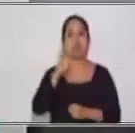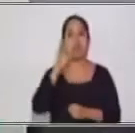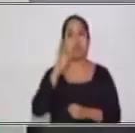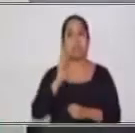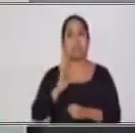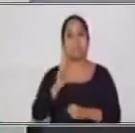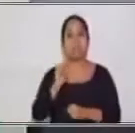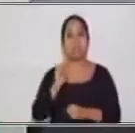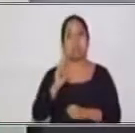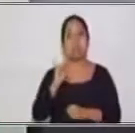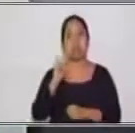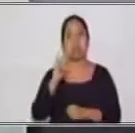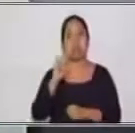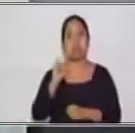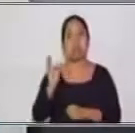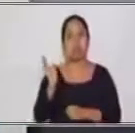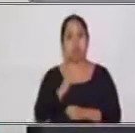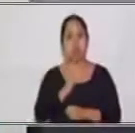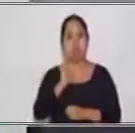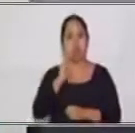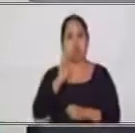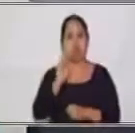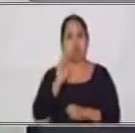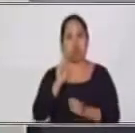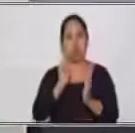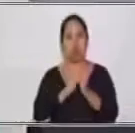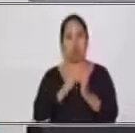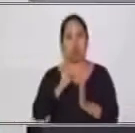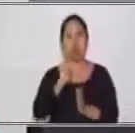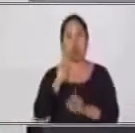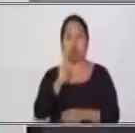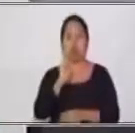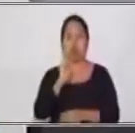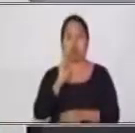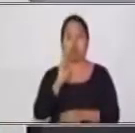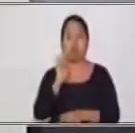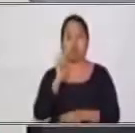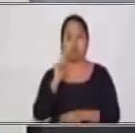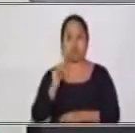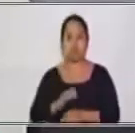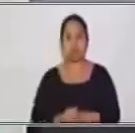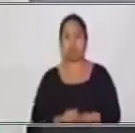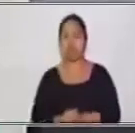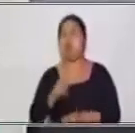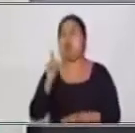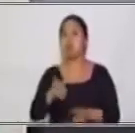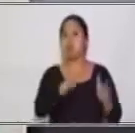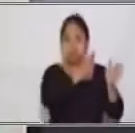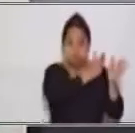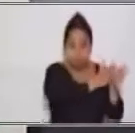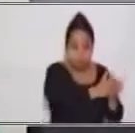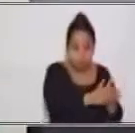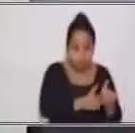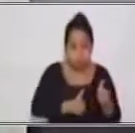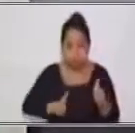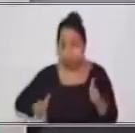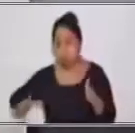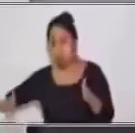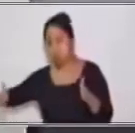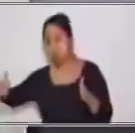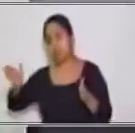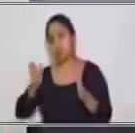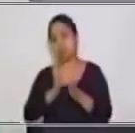las obras que ellos tienen. Entonces es así como podemos realizar esta línea del tiempo acerca de la literatura